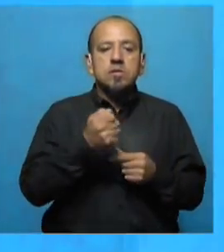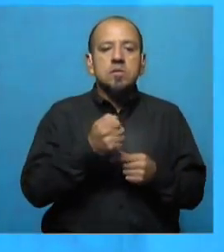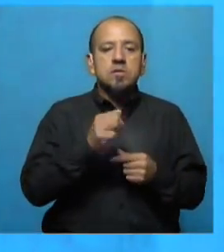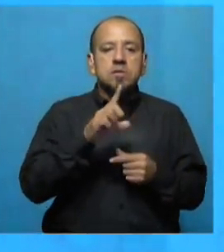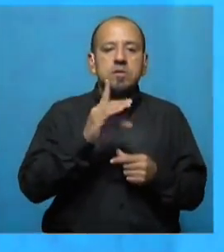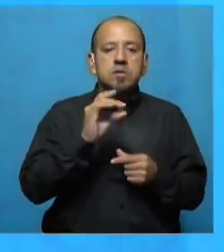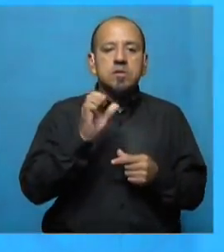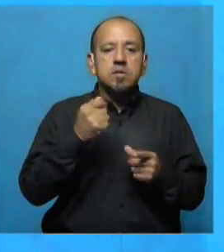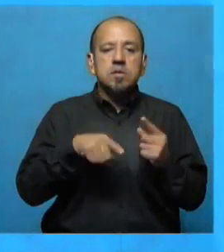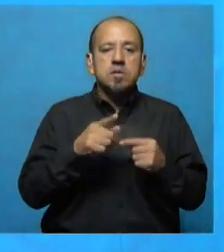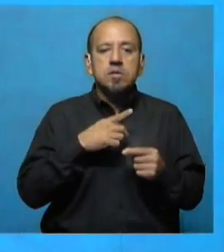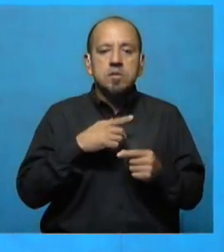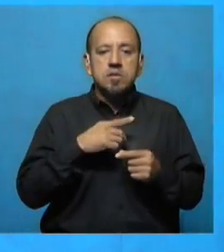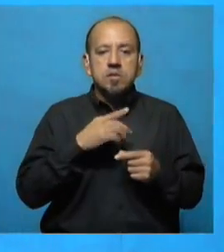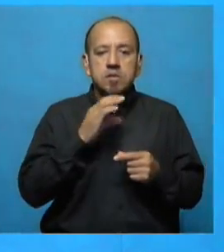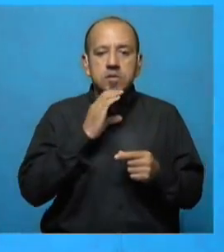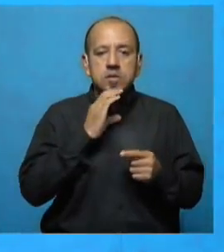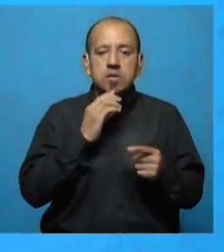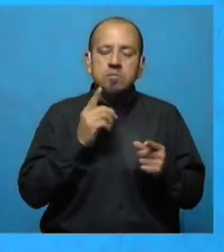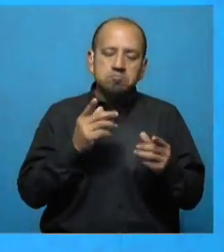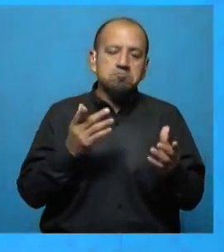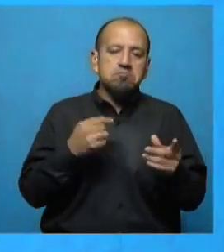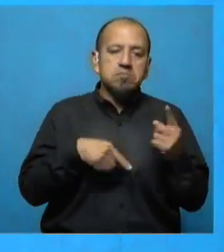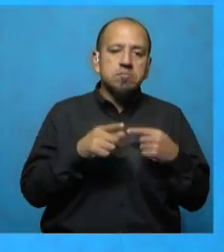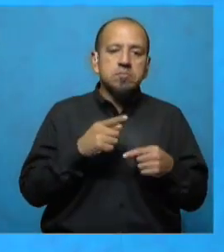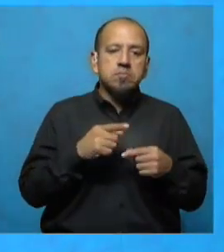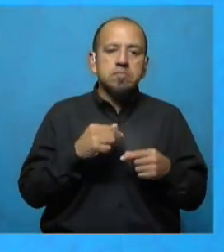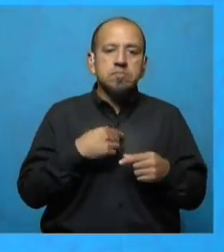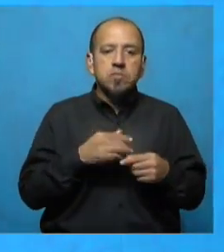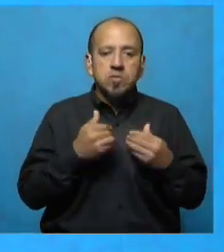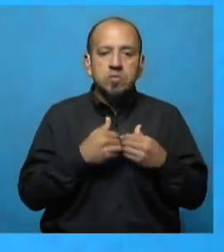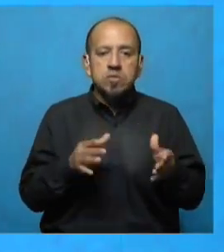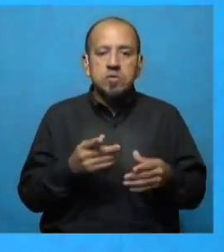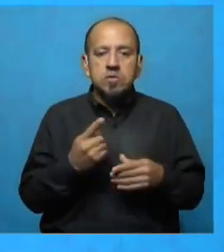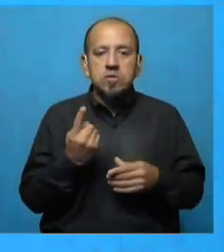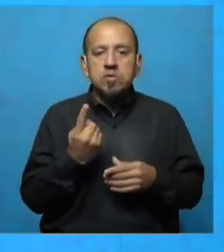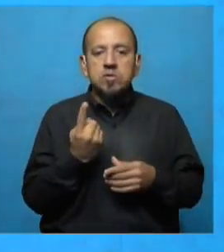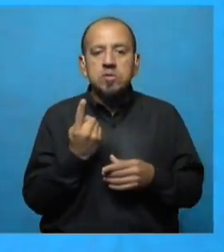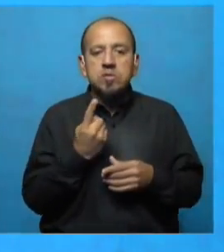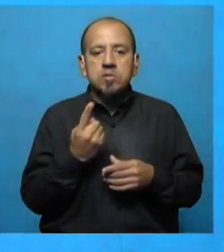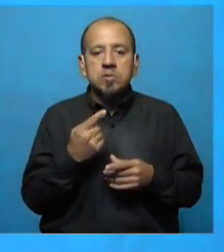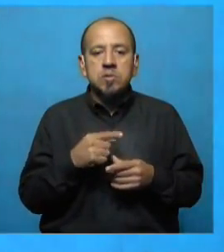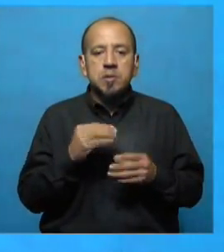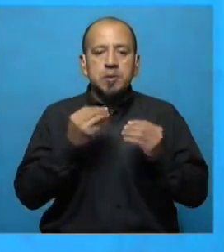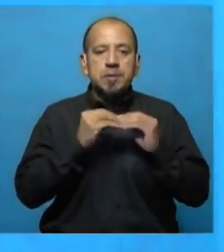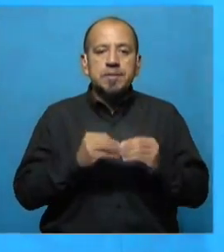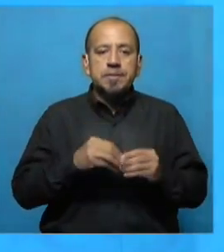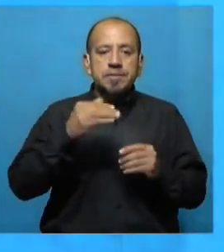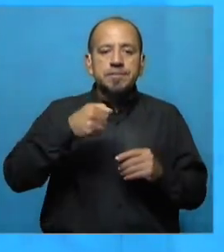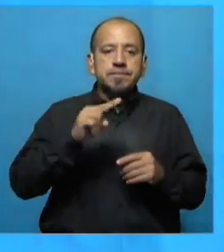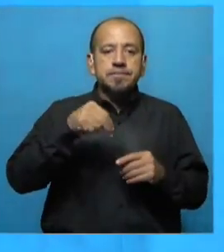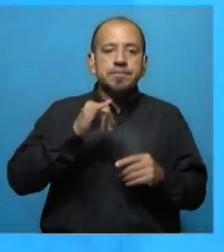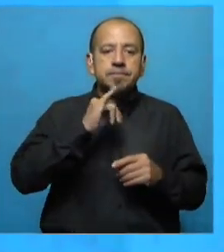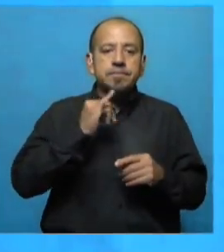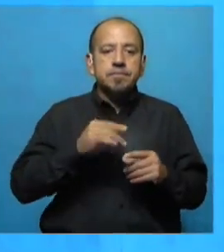era muy es muy divertido que llamarla al dedo sobre todo el monólogo inicial que eran el otro día sacamos una cuenta con Ernesto Muñiz que nosotros